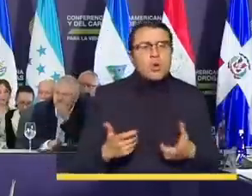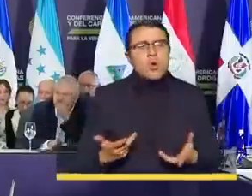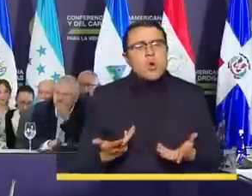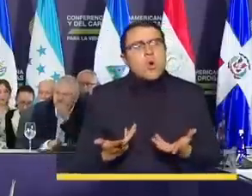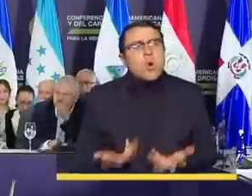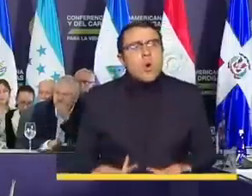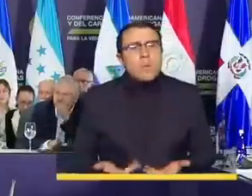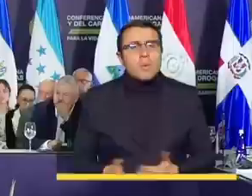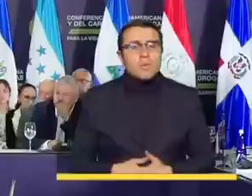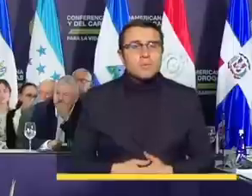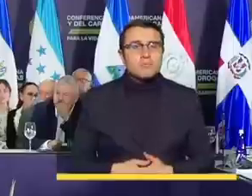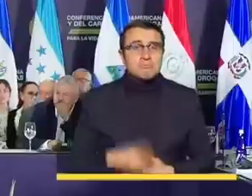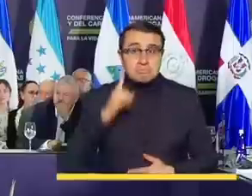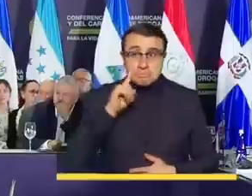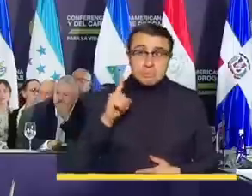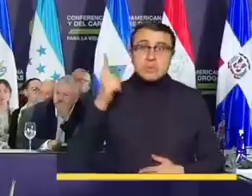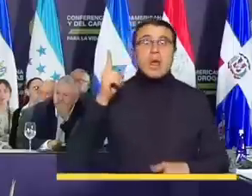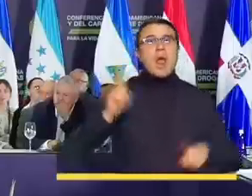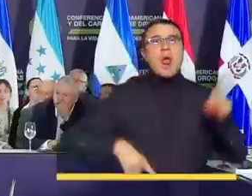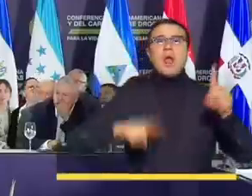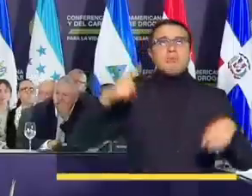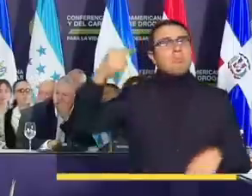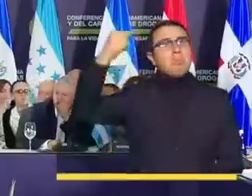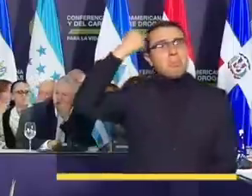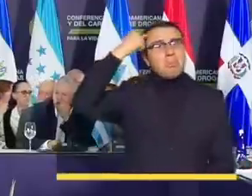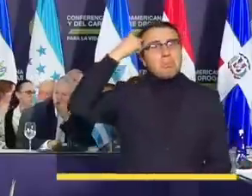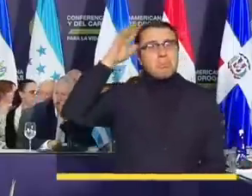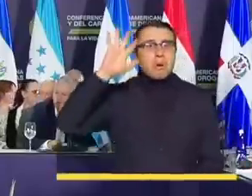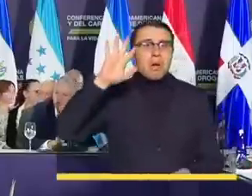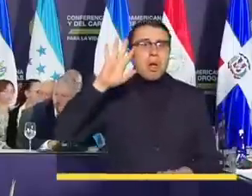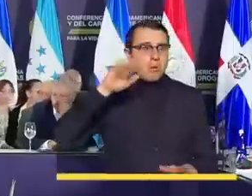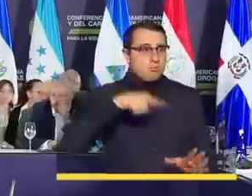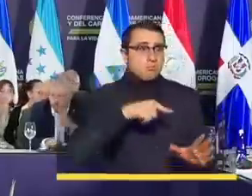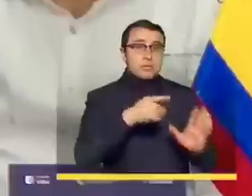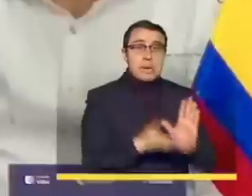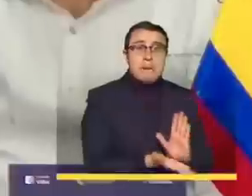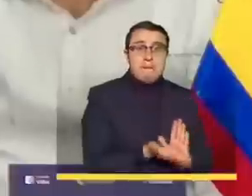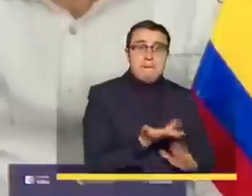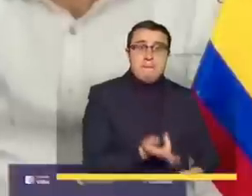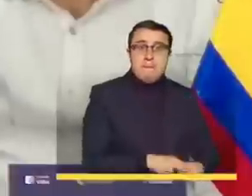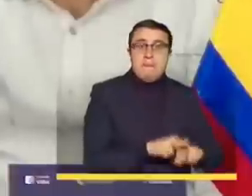De primerazo, alguien diría, pues, elevando el precio.